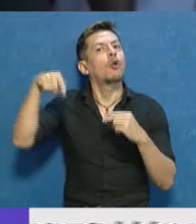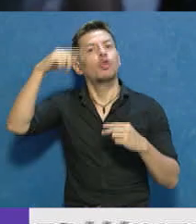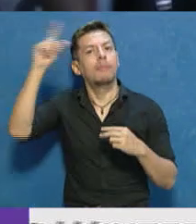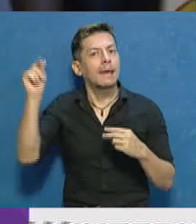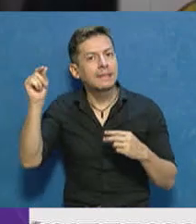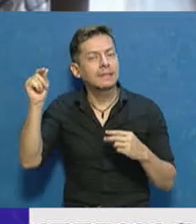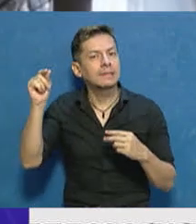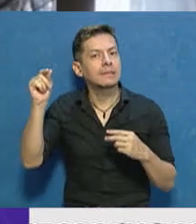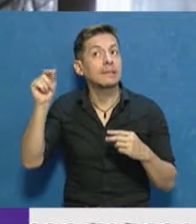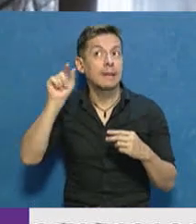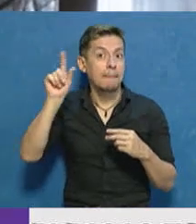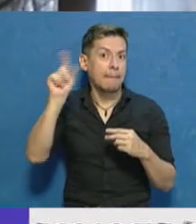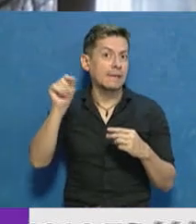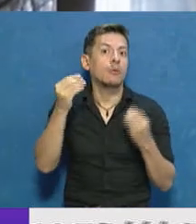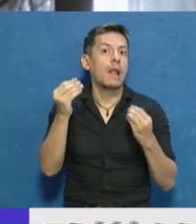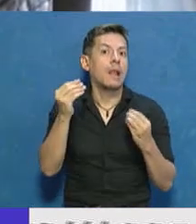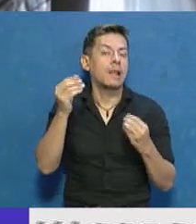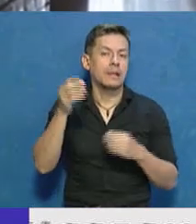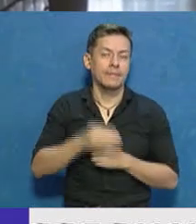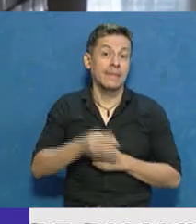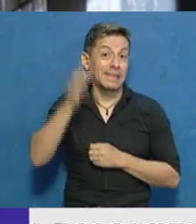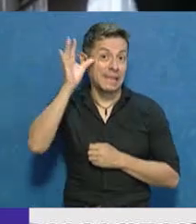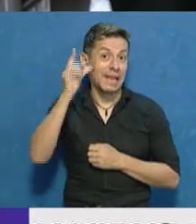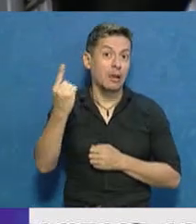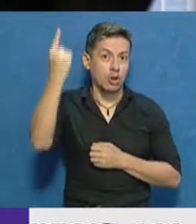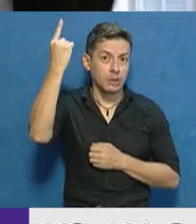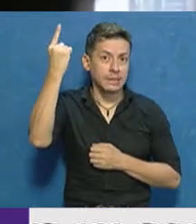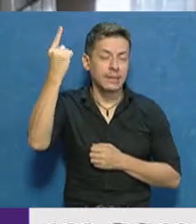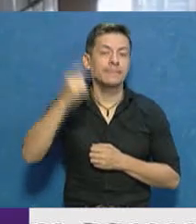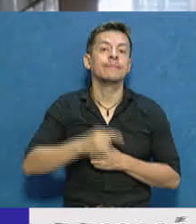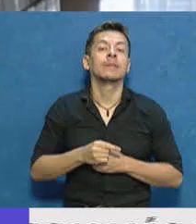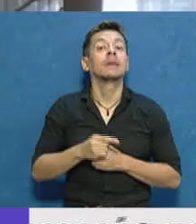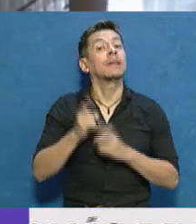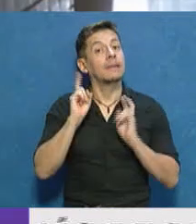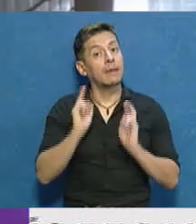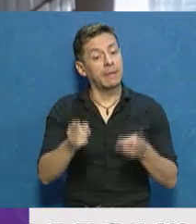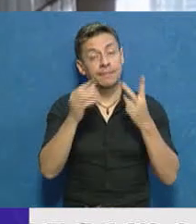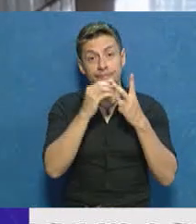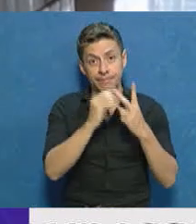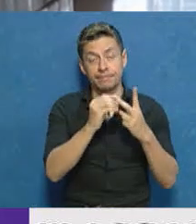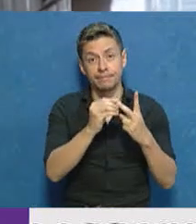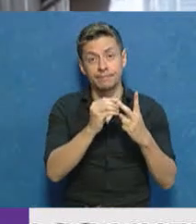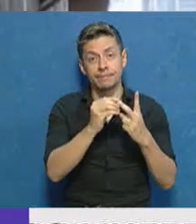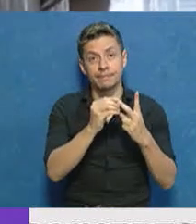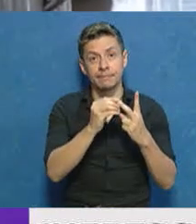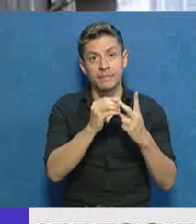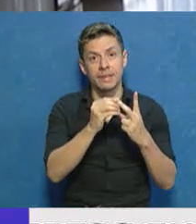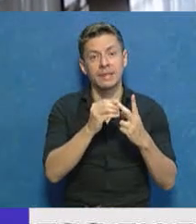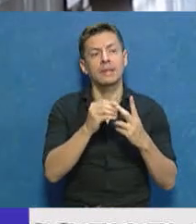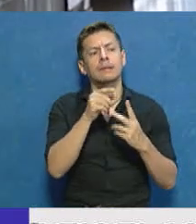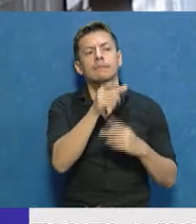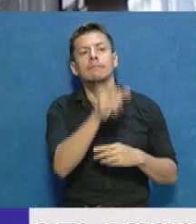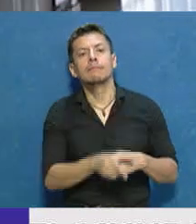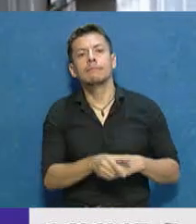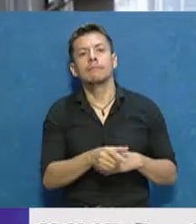lugar determinado, en este caso en el norte de Italia. Y además algunas características particulares de este